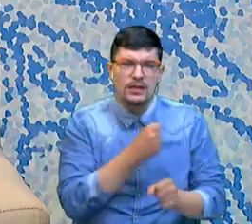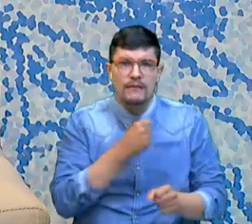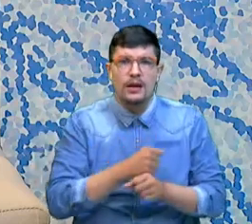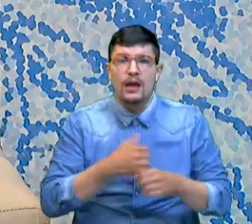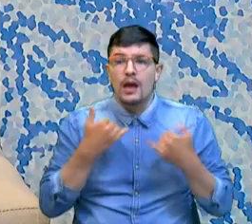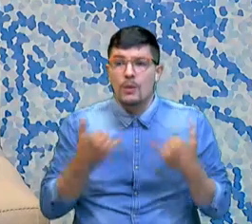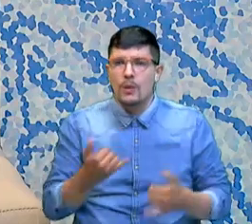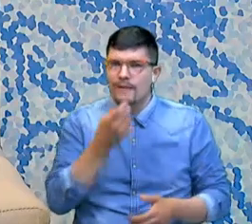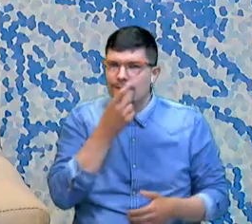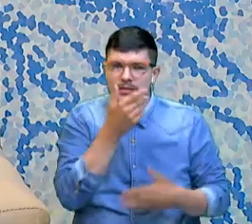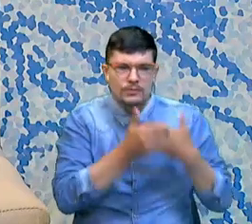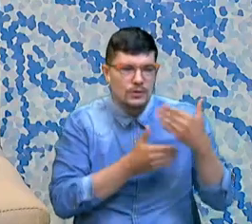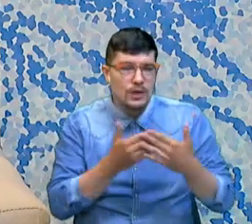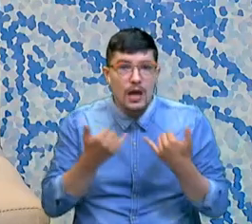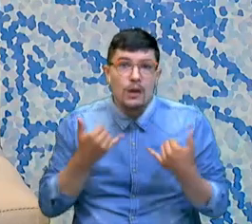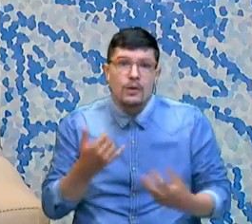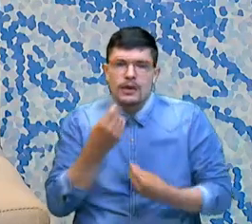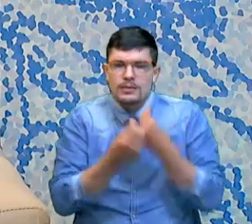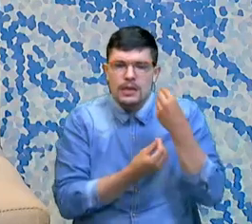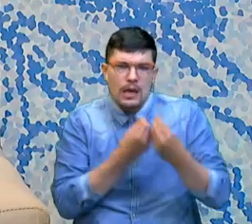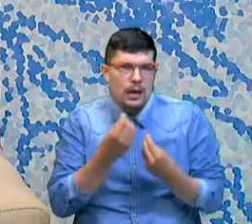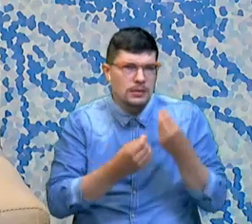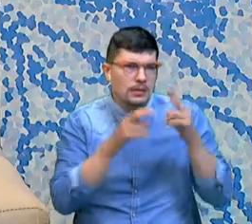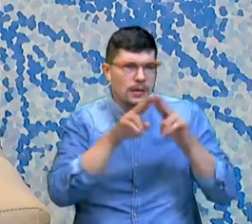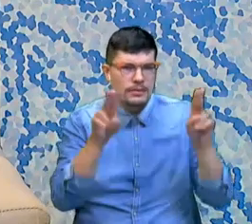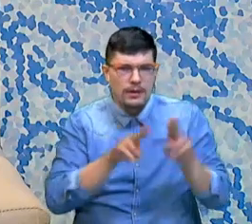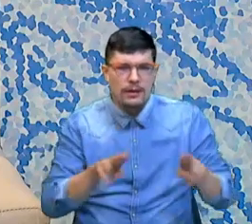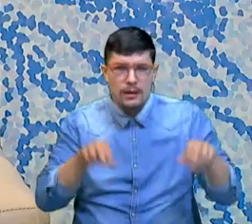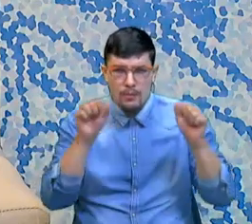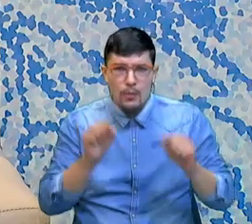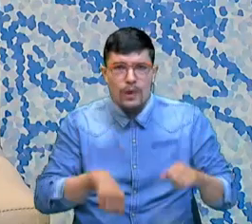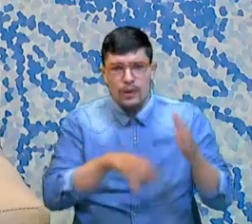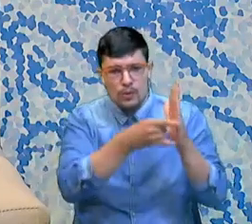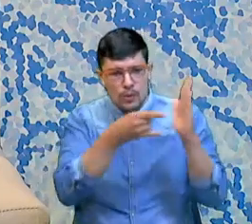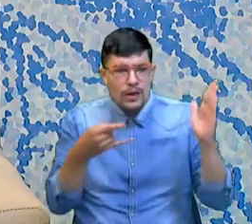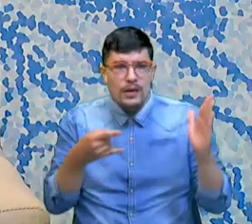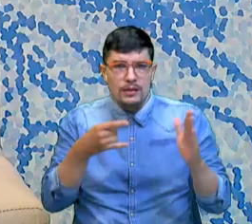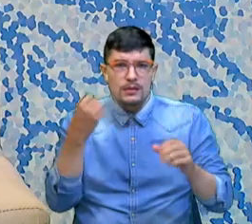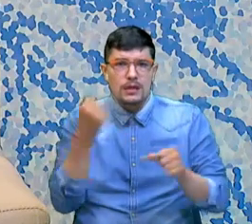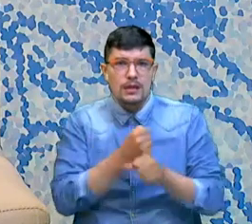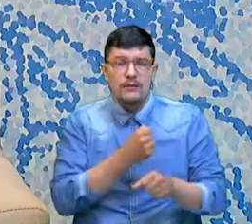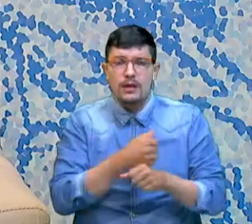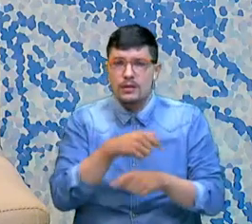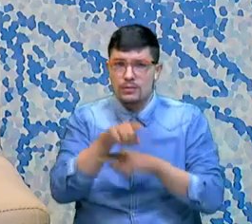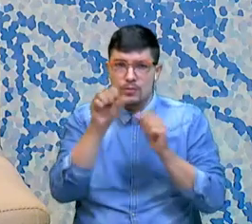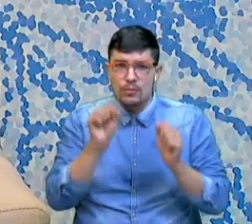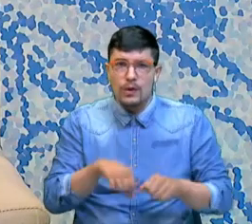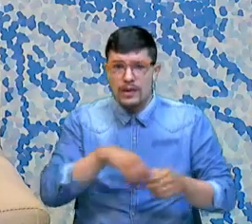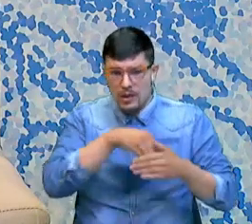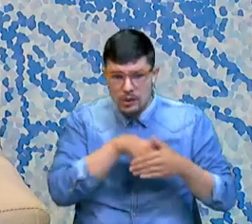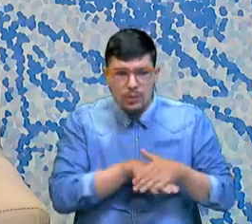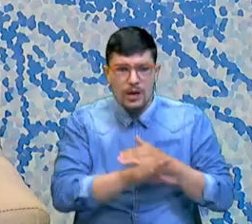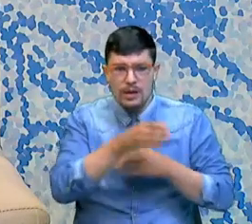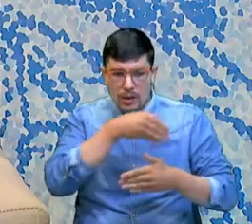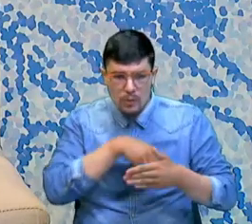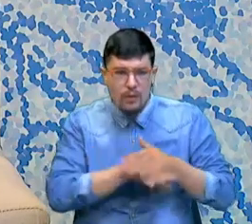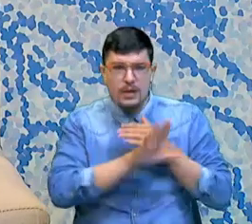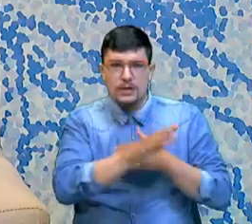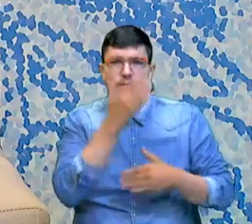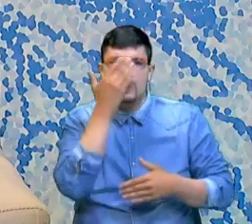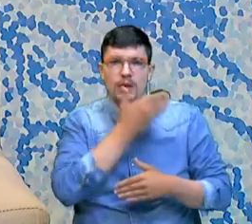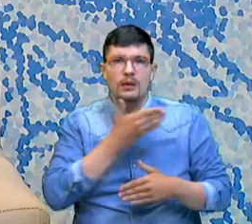Ahora es muy fácil, ahora se hace por internet, se puede bajar la historia y hay que estar teniendo, guardando, digamos, esas